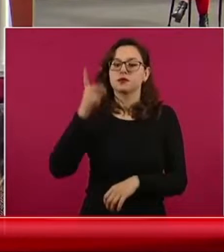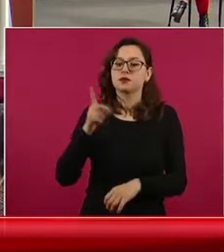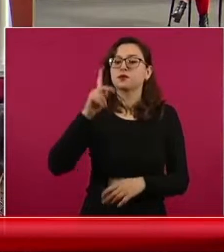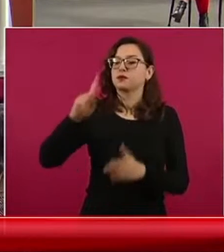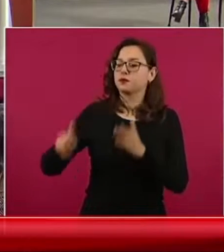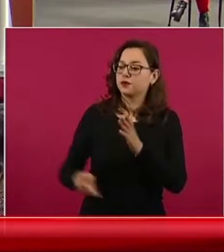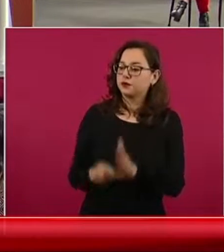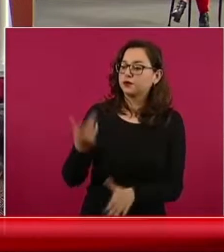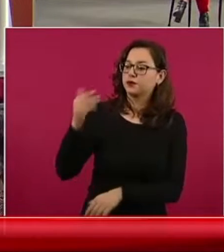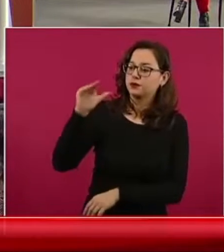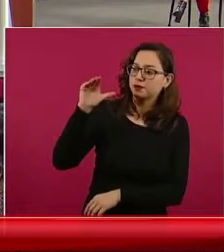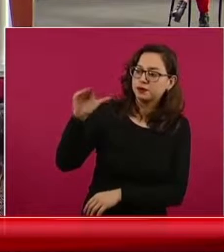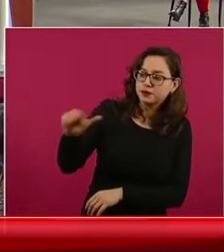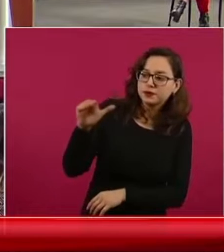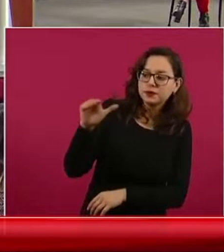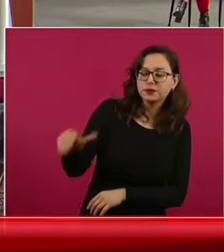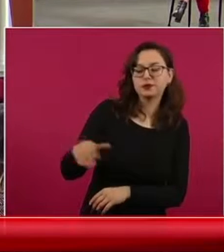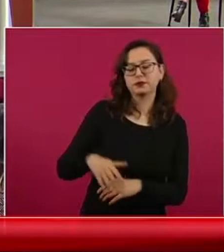porque sí se paró